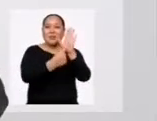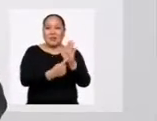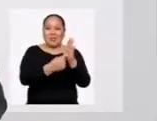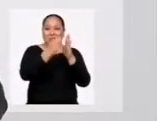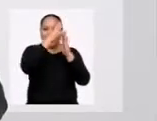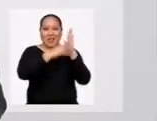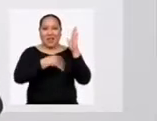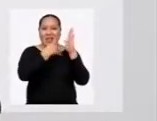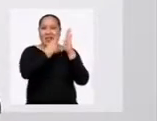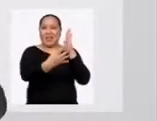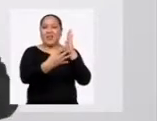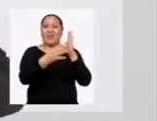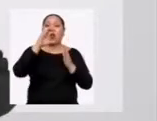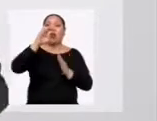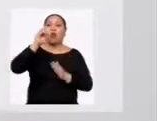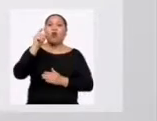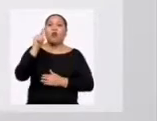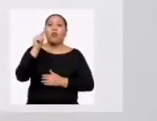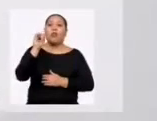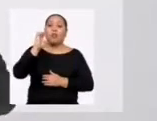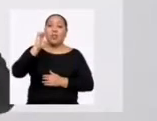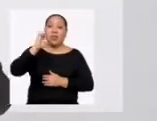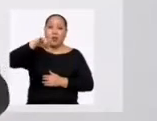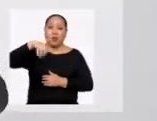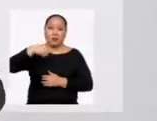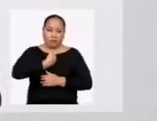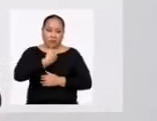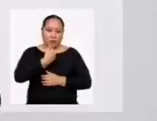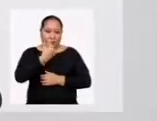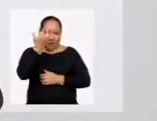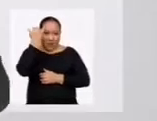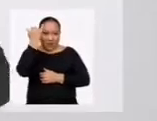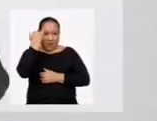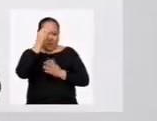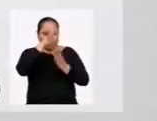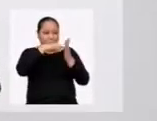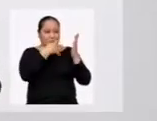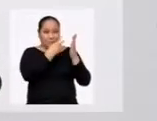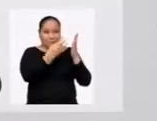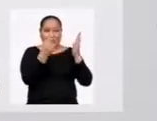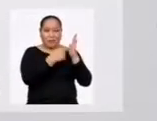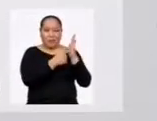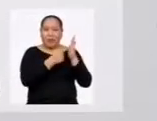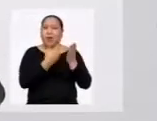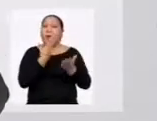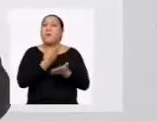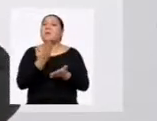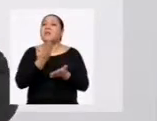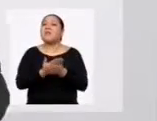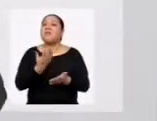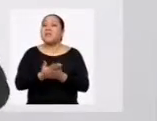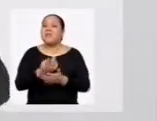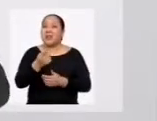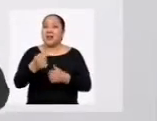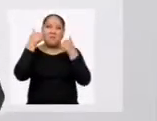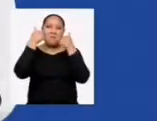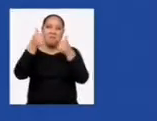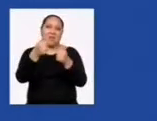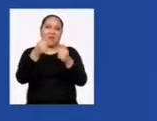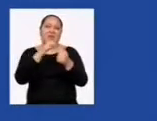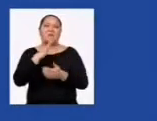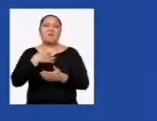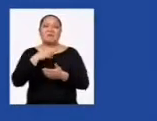tabla de cotejo. Es una creación propia que uso para asegurarme de que mis textos estén así, ya no